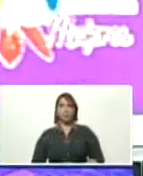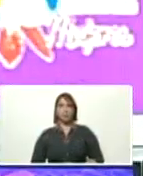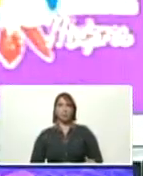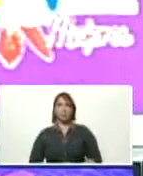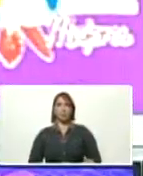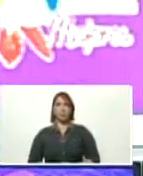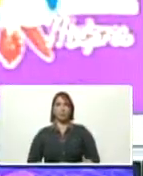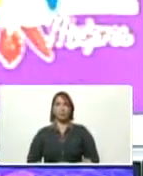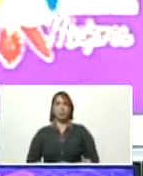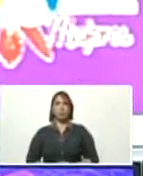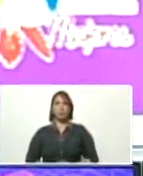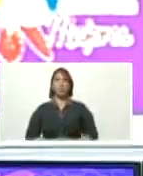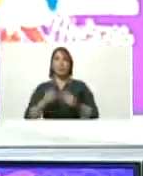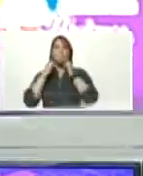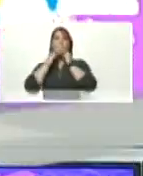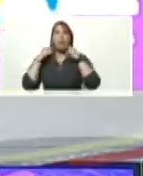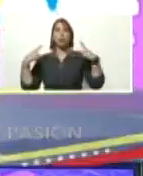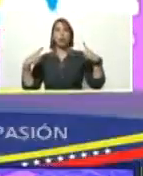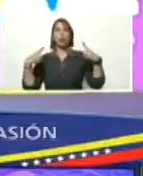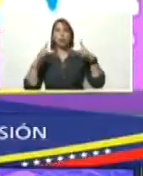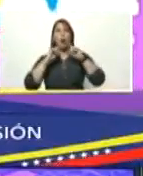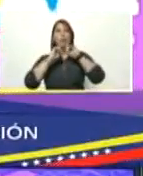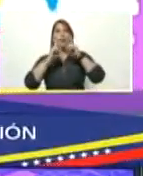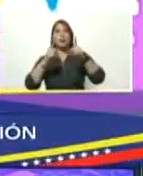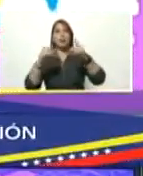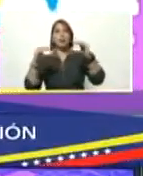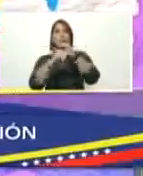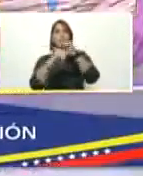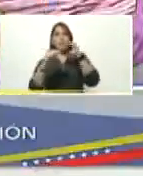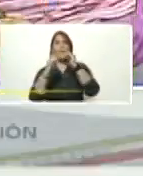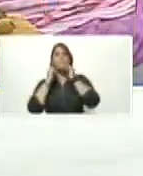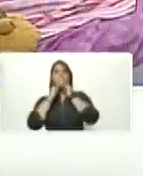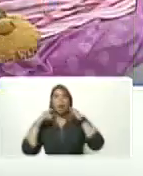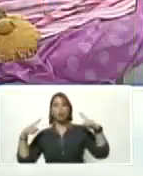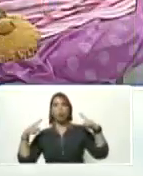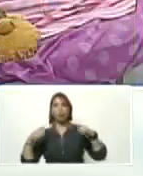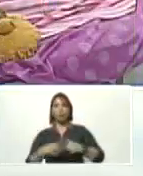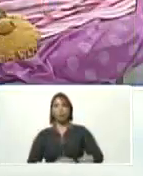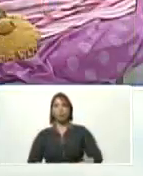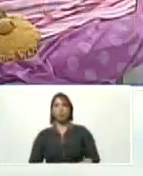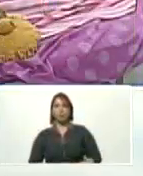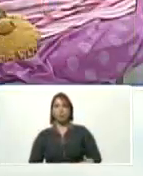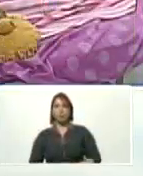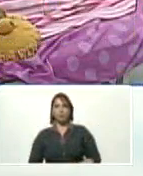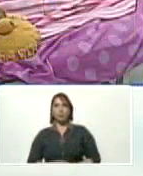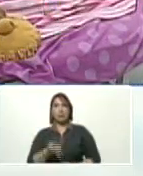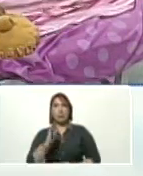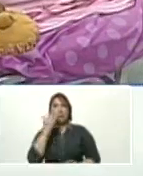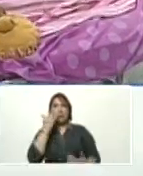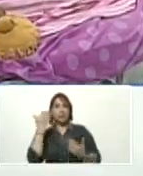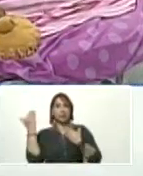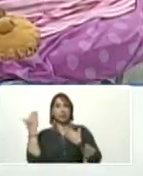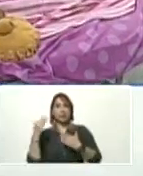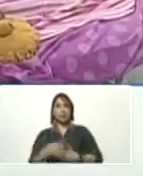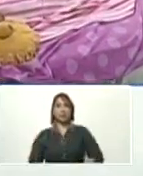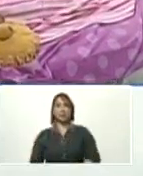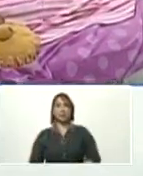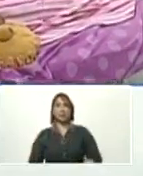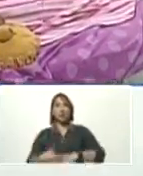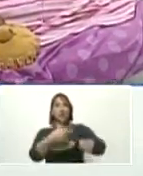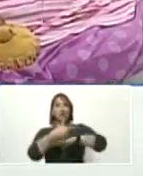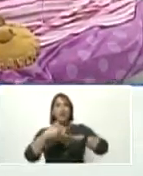allá en Macuto, Avenida Intercomunal de Macuto. Allá está